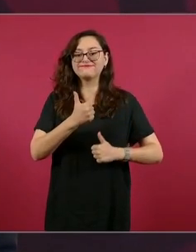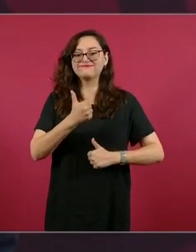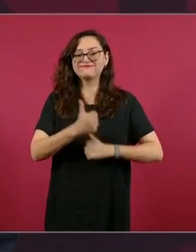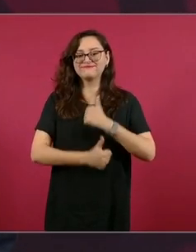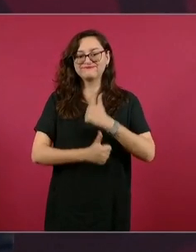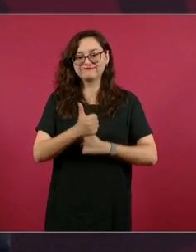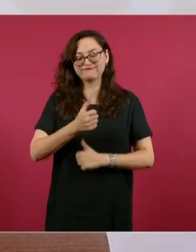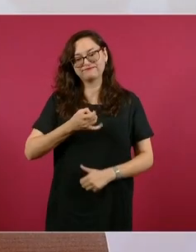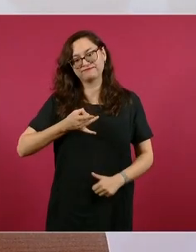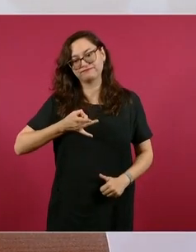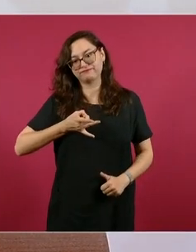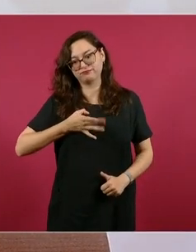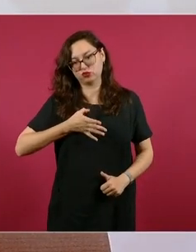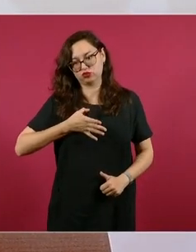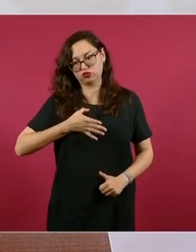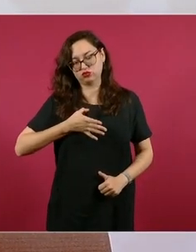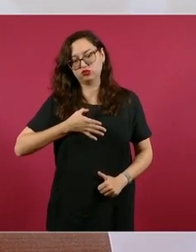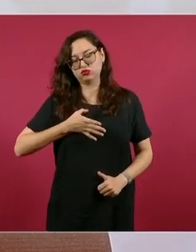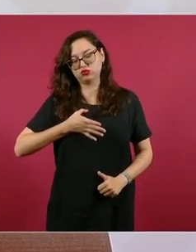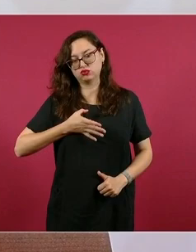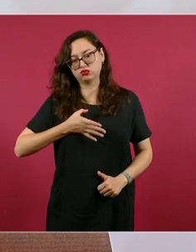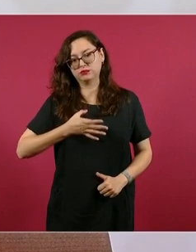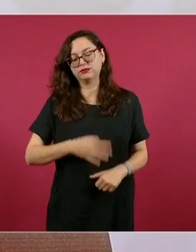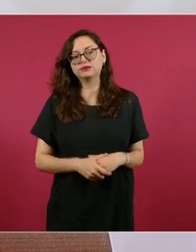adversarios a vencer.